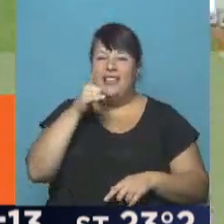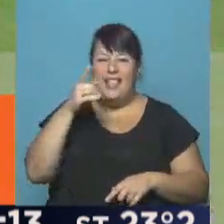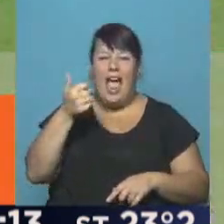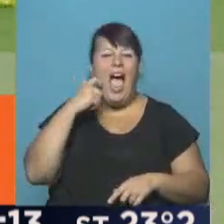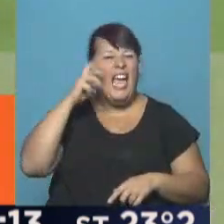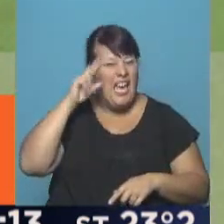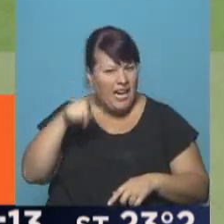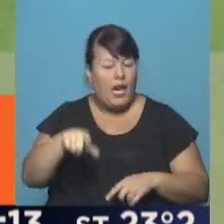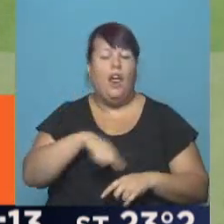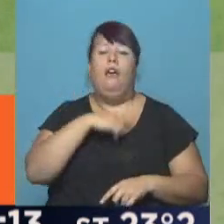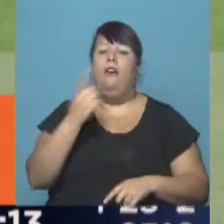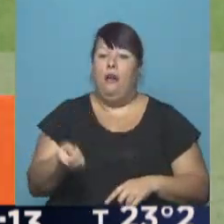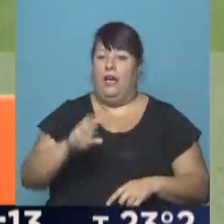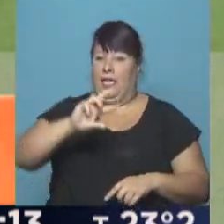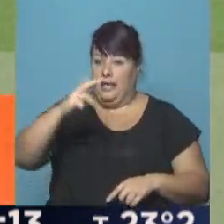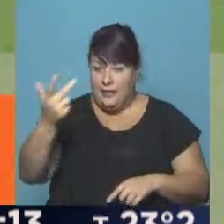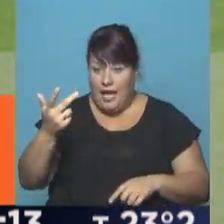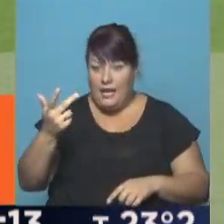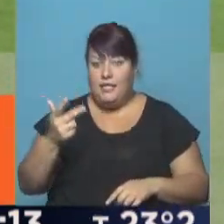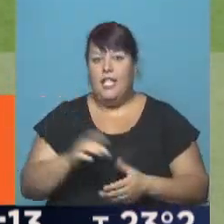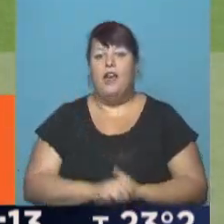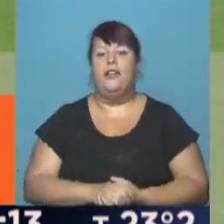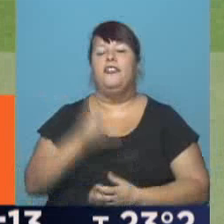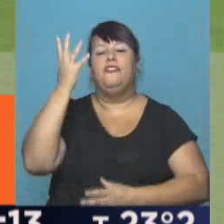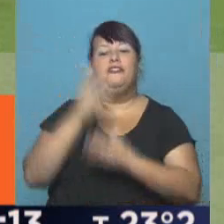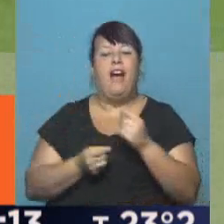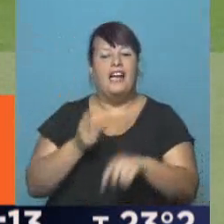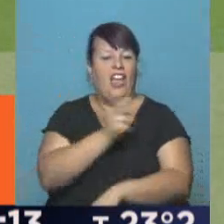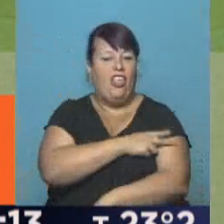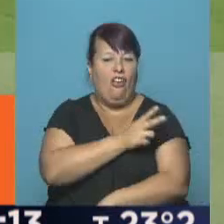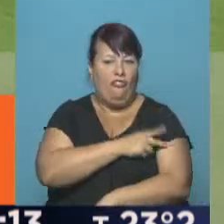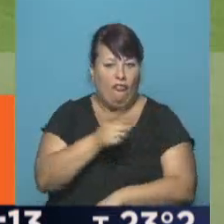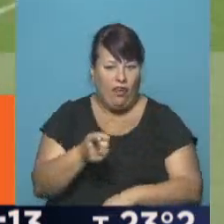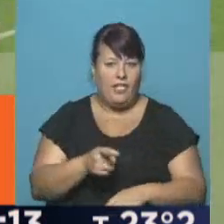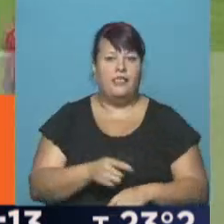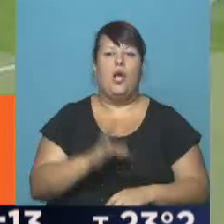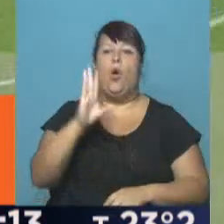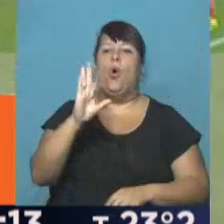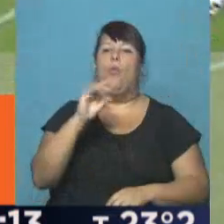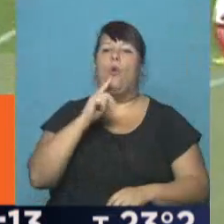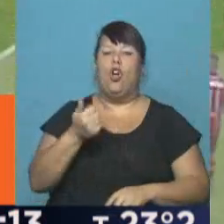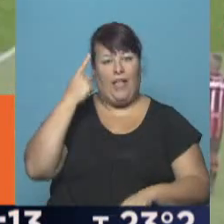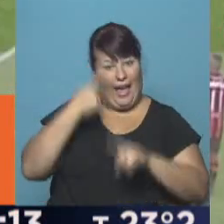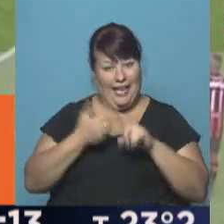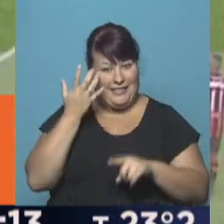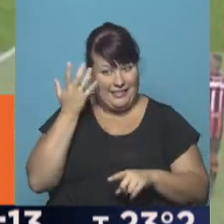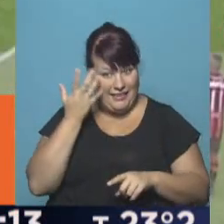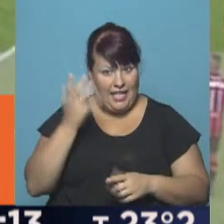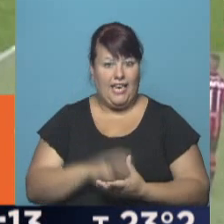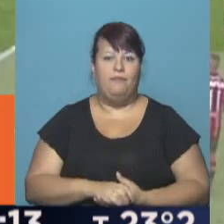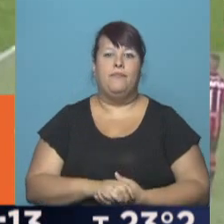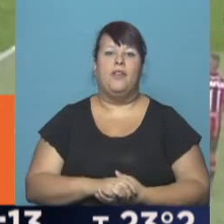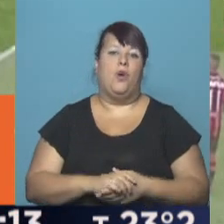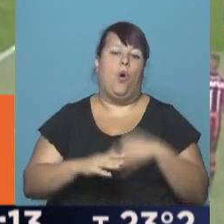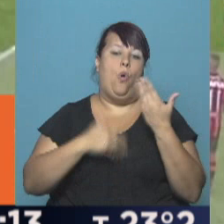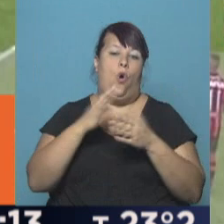Diego Aguirre. Y llegaría el tercero después del error defensivo. Bota el ex Tigre, el fútbol de